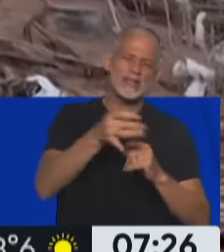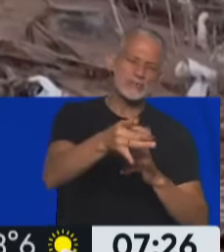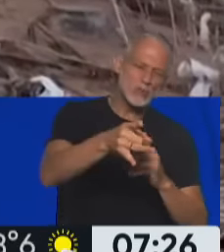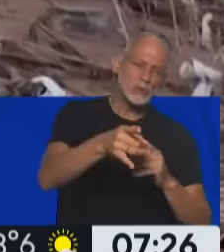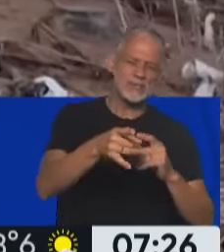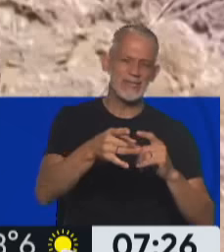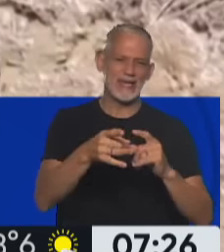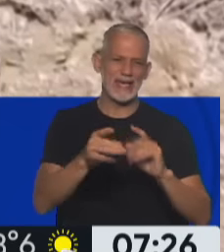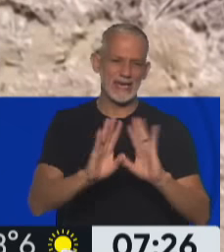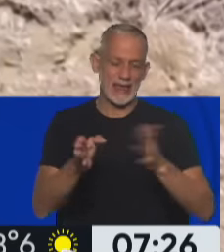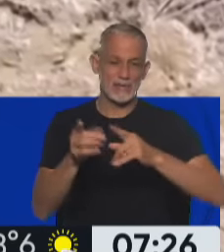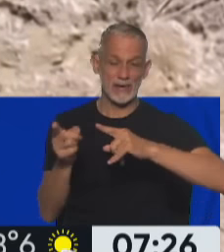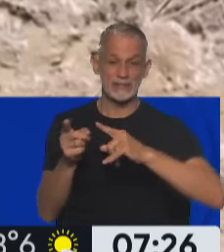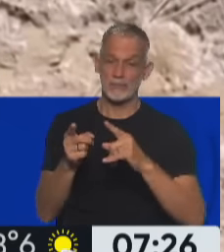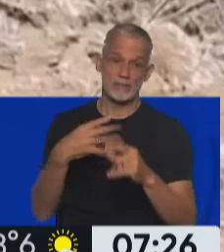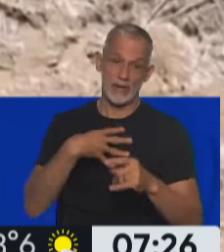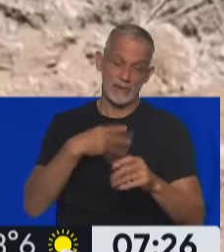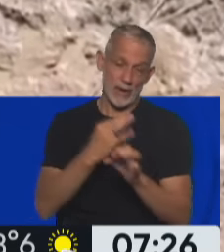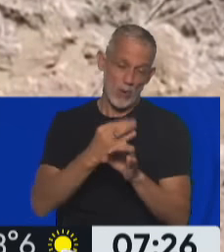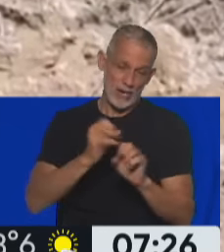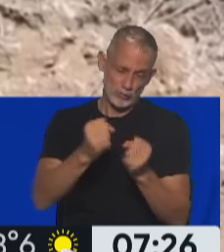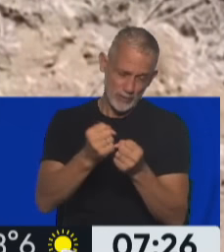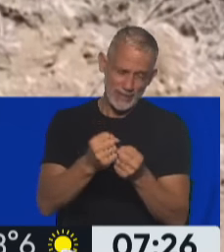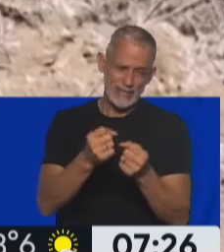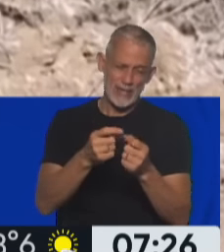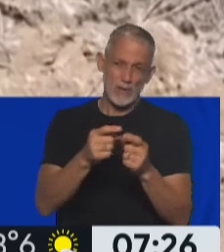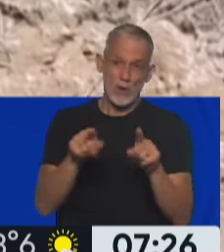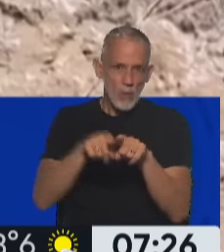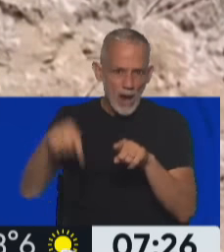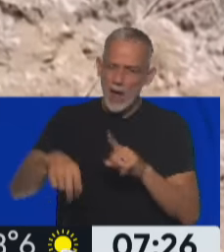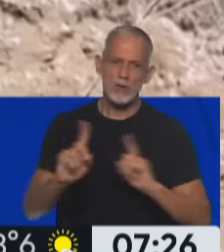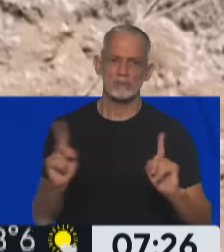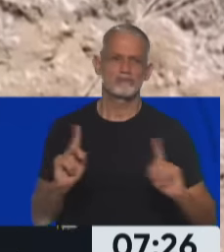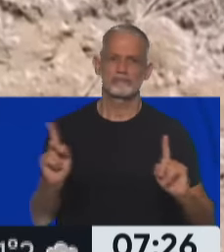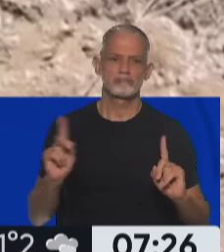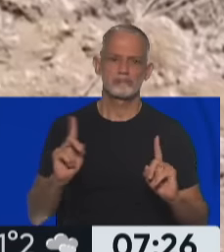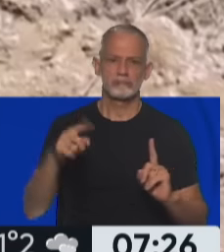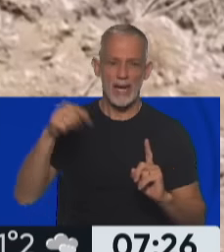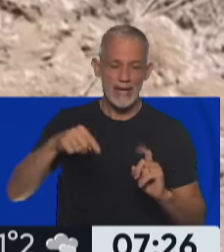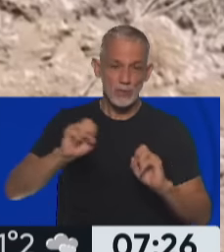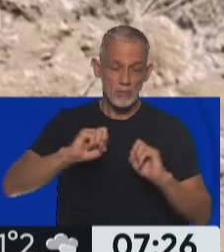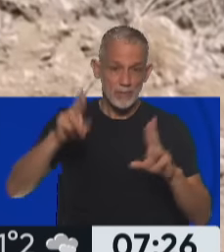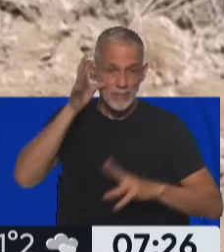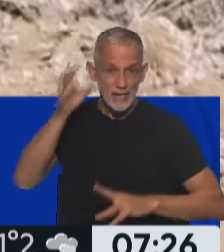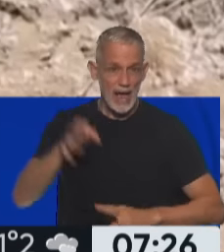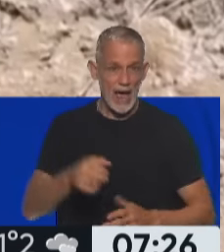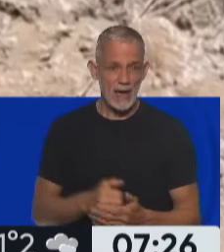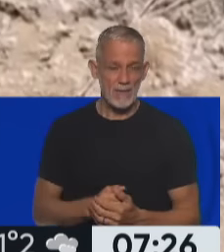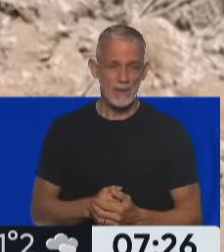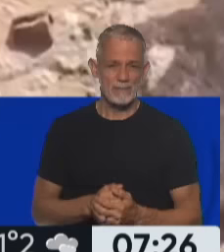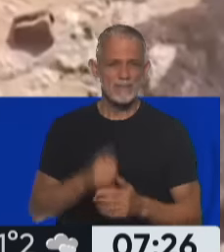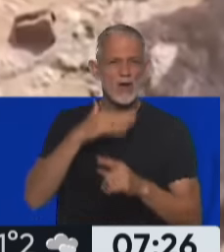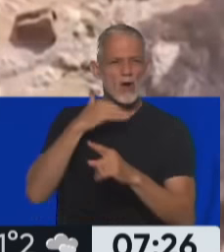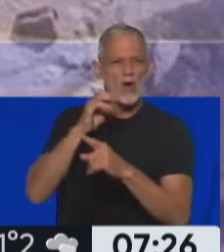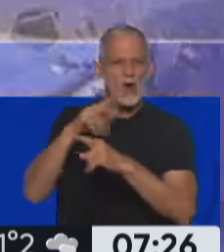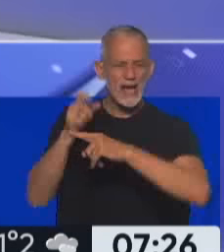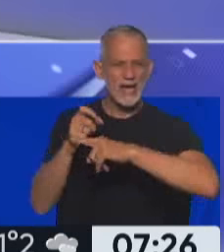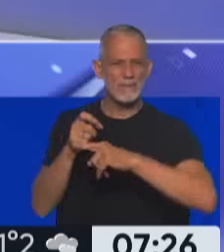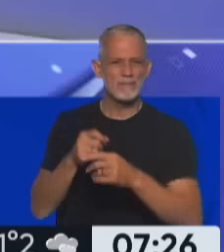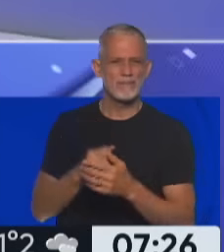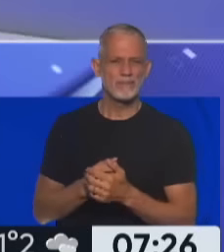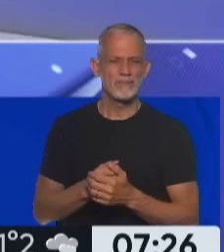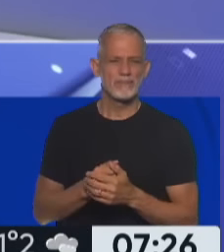tal, y suspenden clases, pero no como esto que pasó este año. Ailén, ¿Tiene Jorge algo que comentar? vamos a sumar a